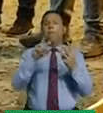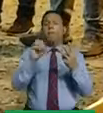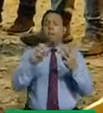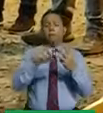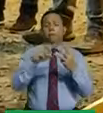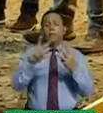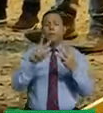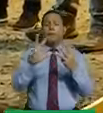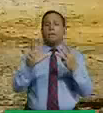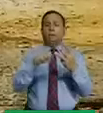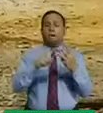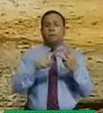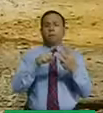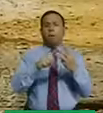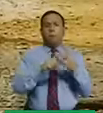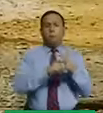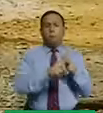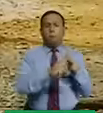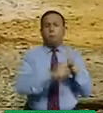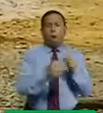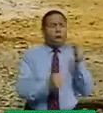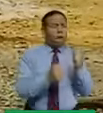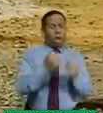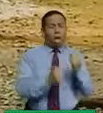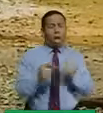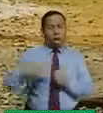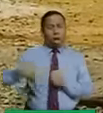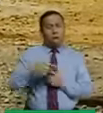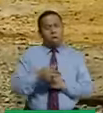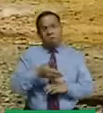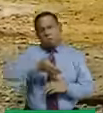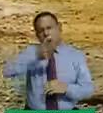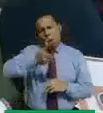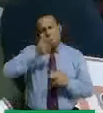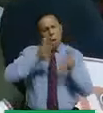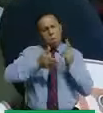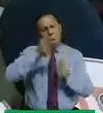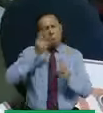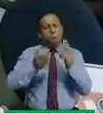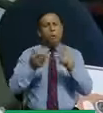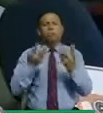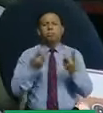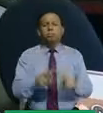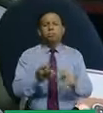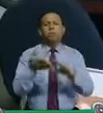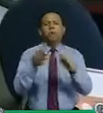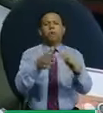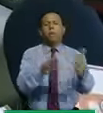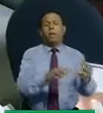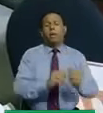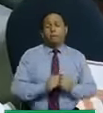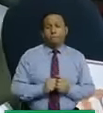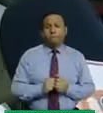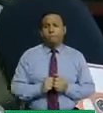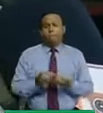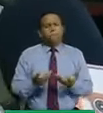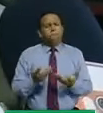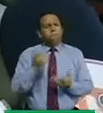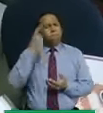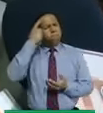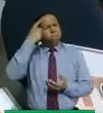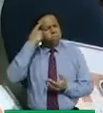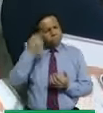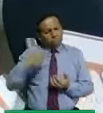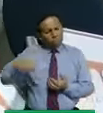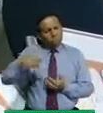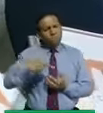corrieron para salvar sus vidas, pero fueron alcanzados por las balas. Estamos viendo cuál es la situación, si es un